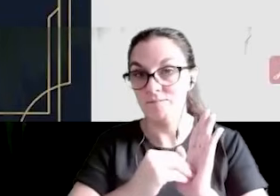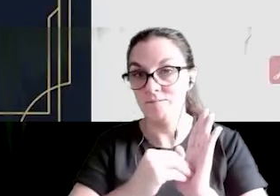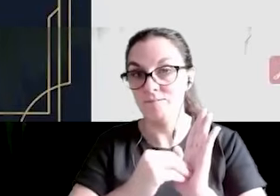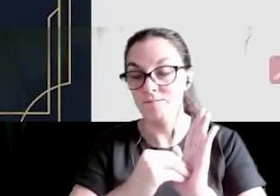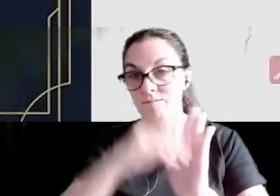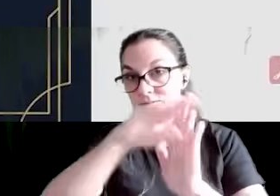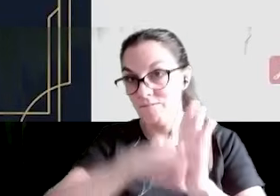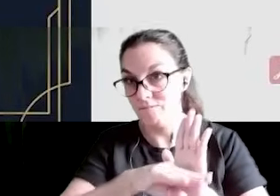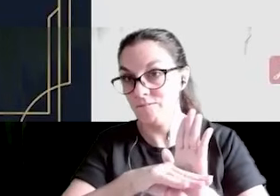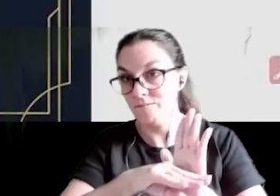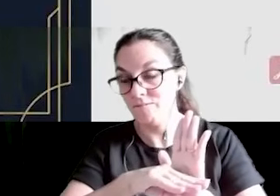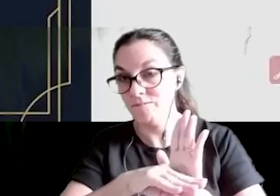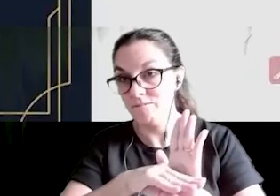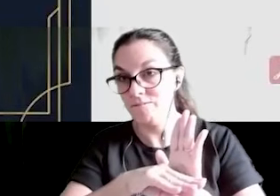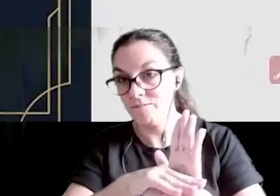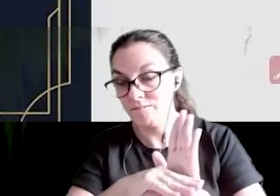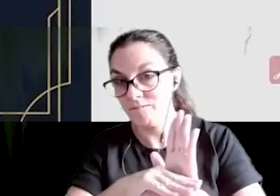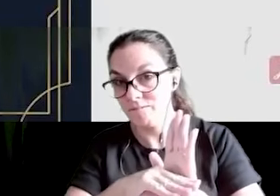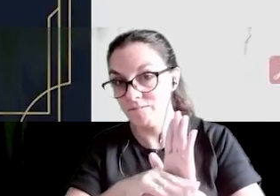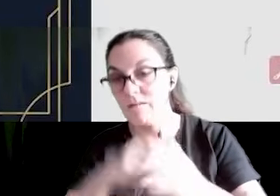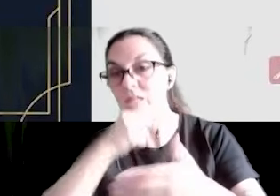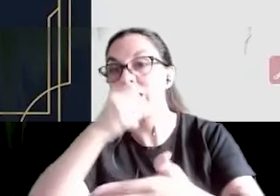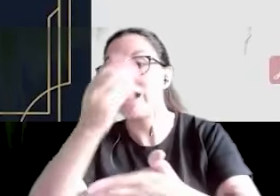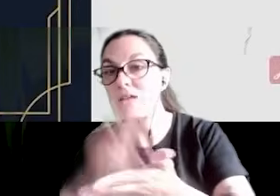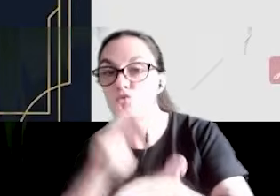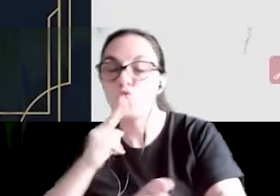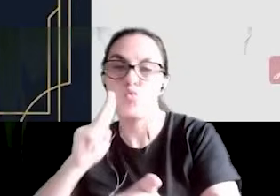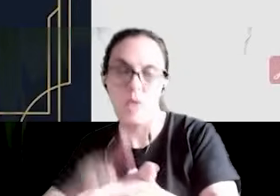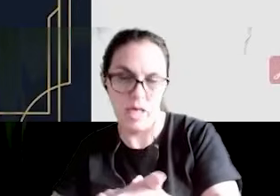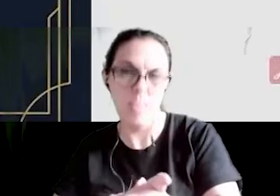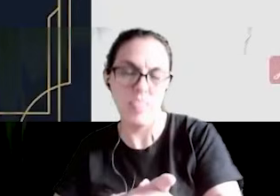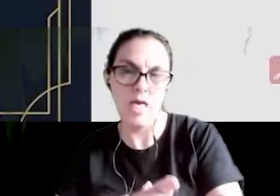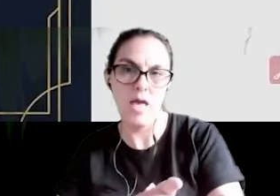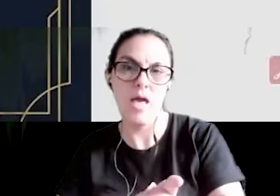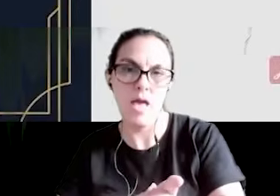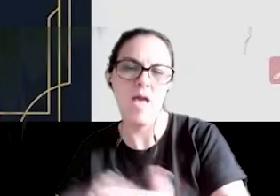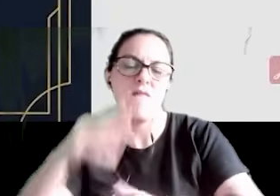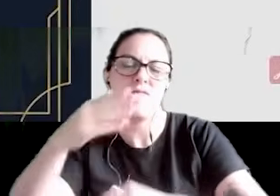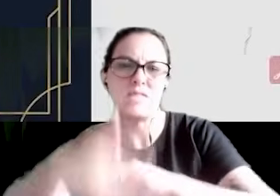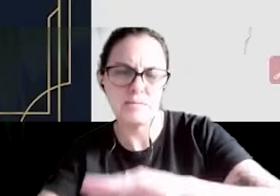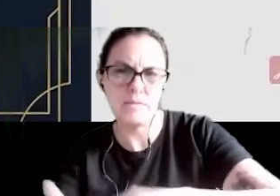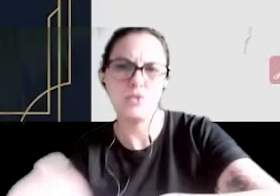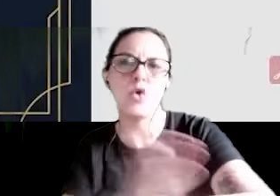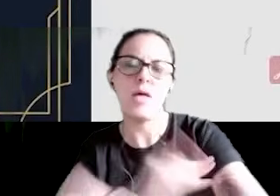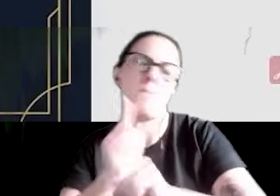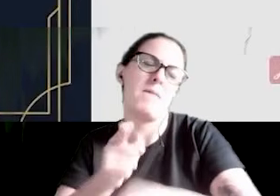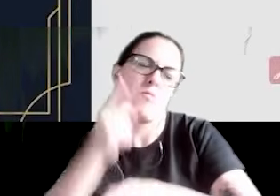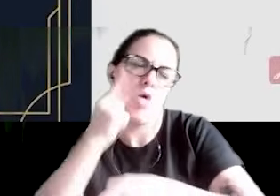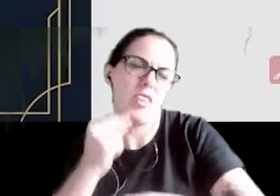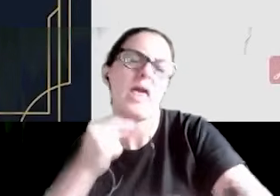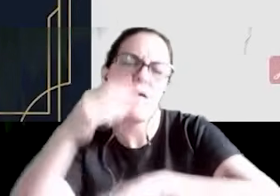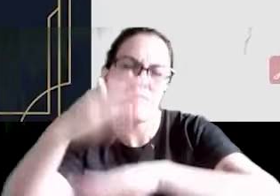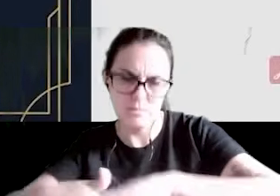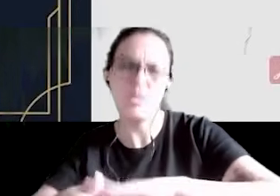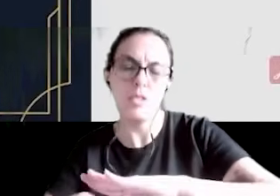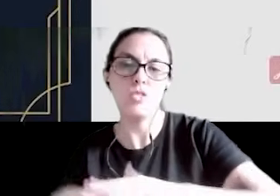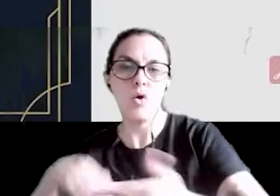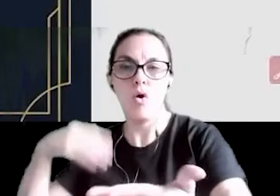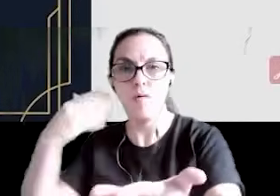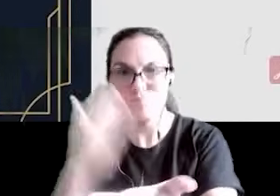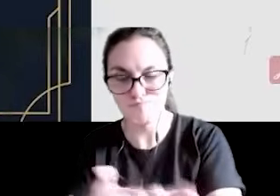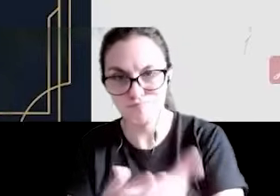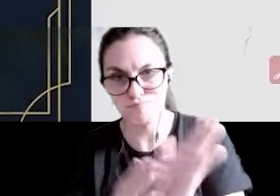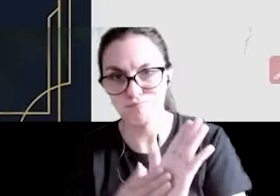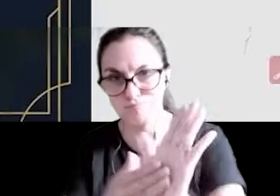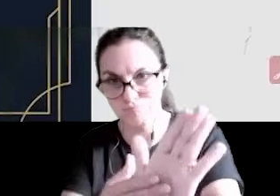si confecciona su declaración jurada, la presenta antes del vencimiento o el mismo día del vencimiento, abona en el